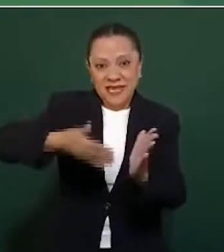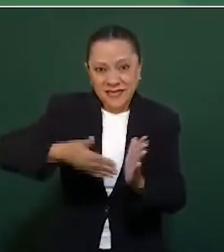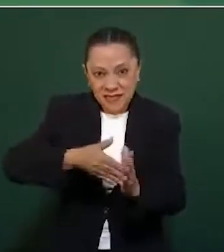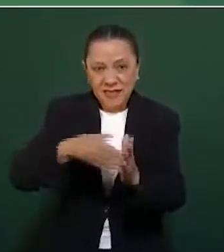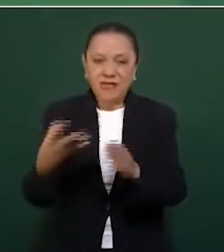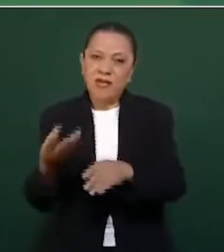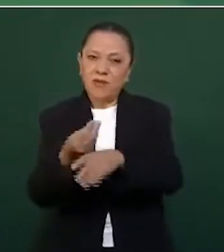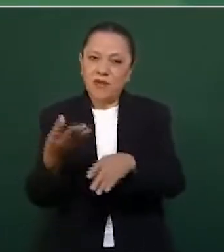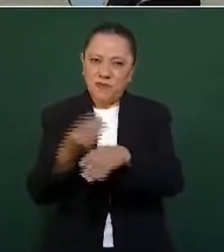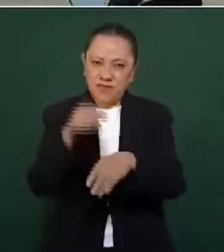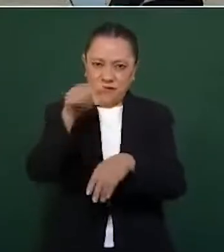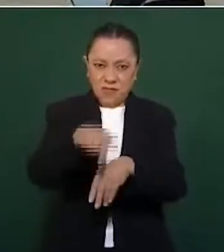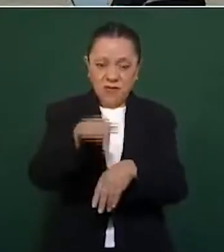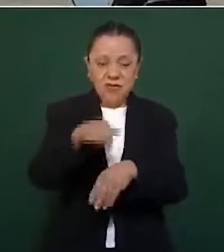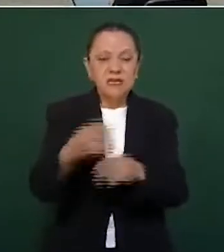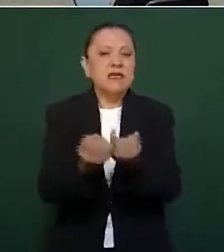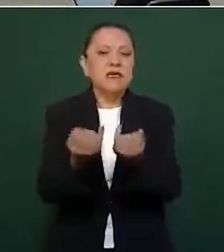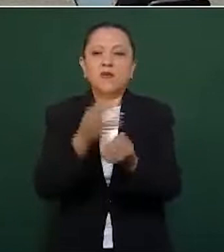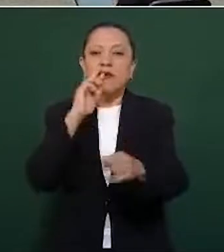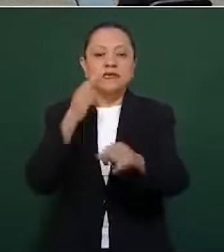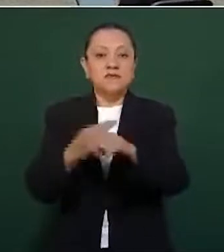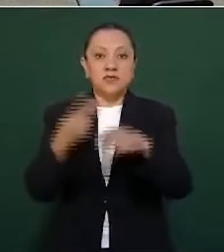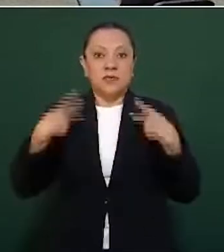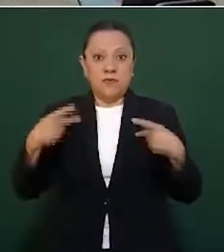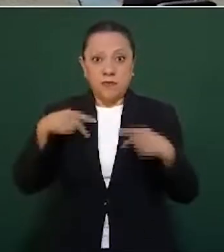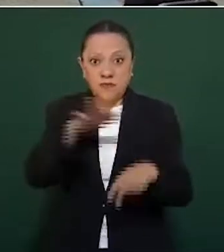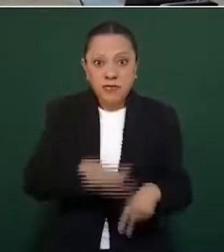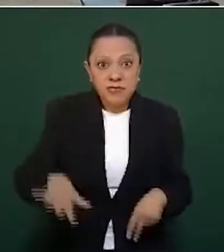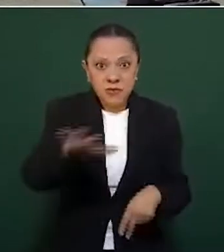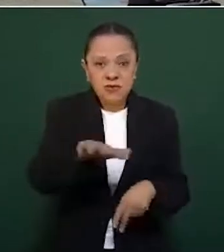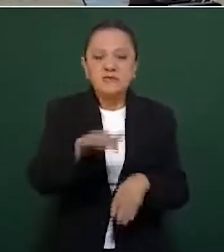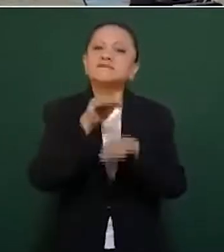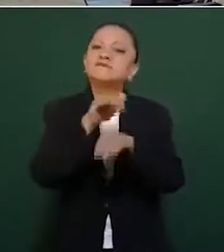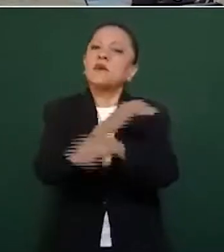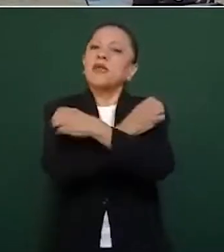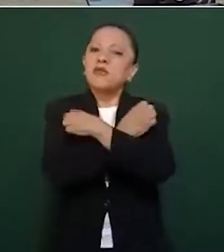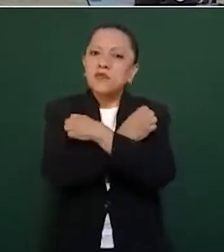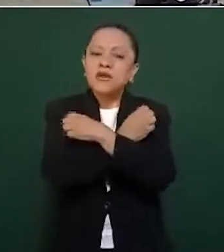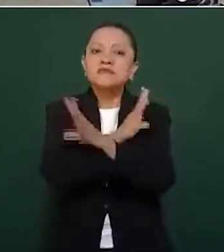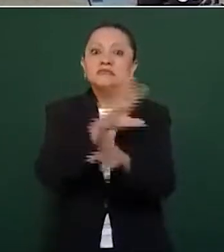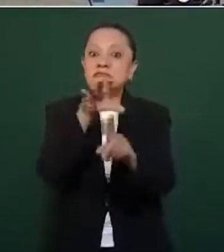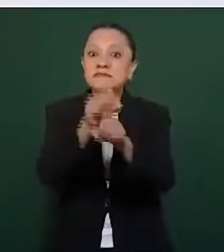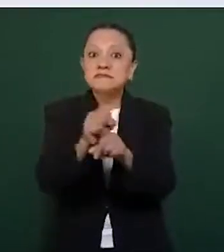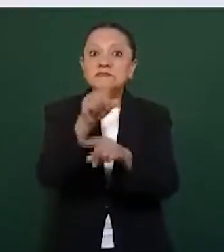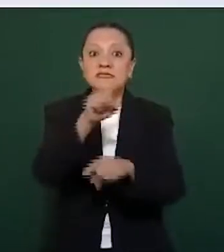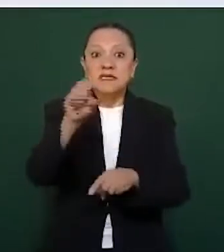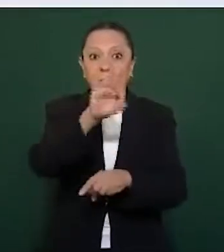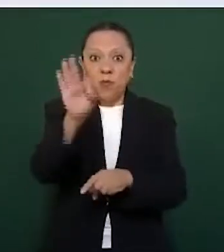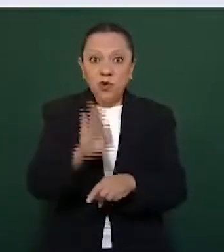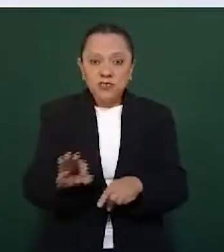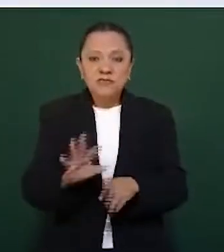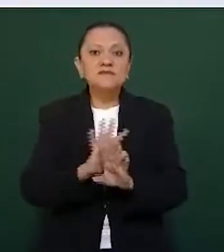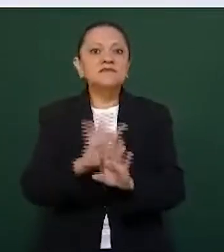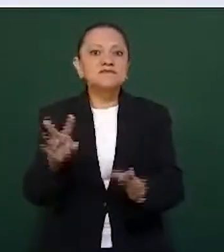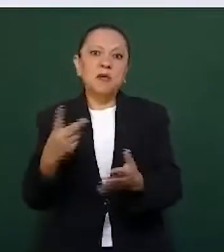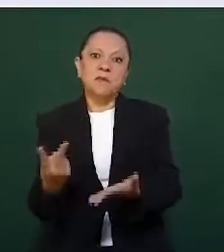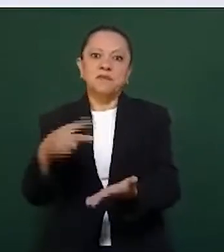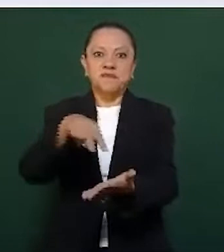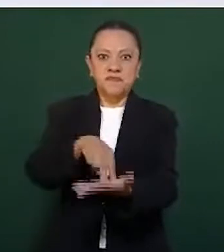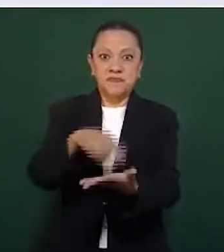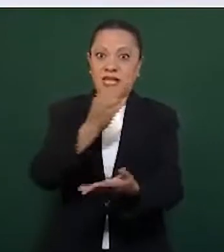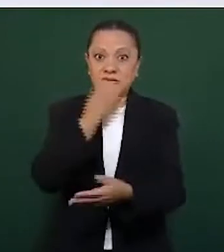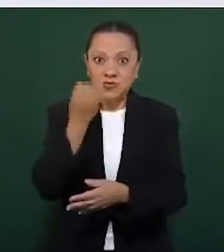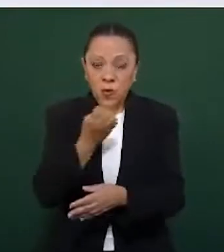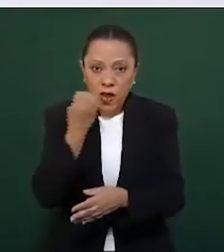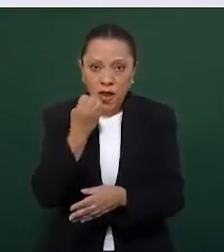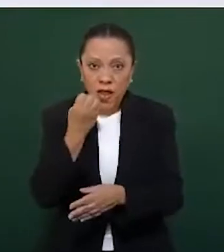de la ciudadanía. En materia de educación, estamos por alcanzar el 100% de alumnos tomando clases presenciales